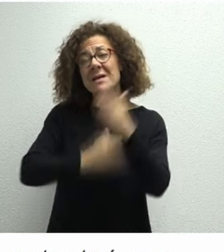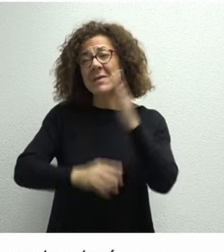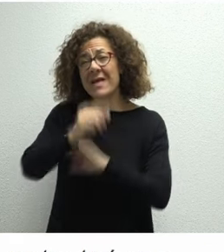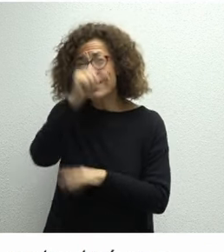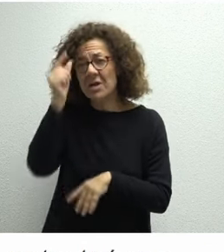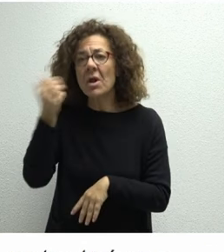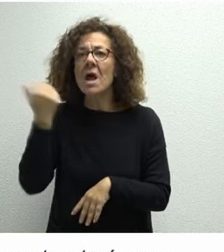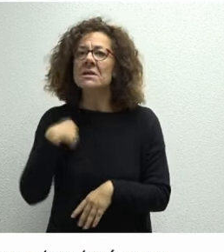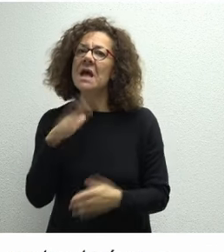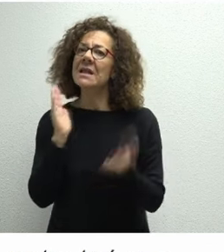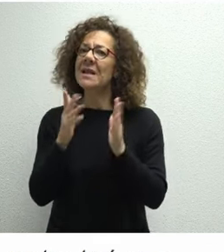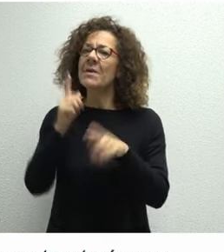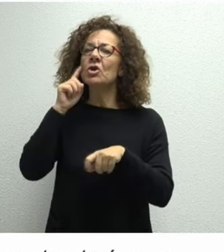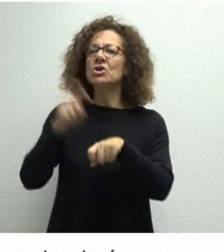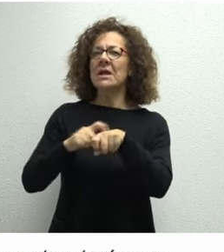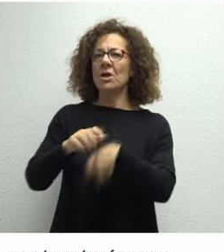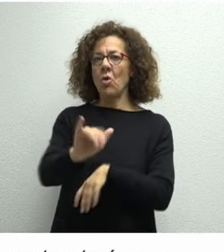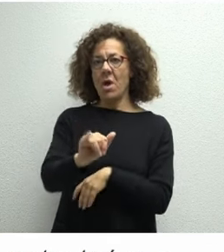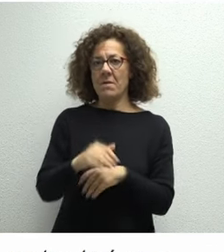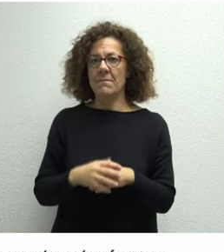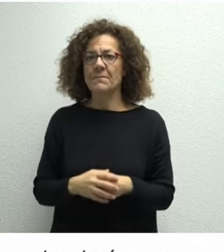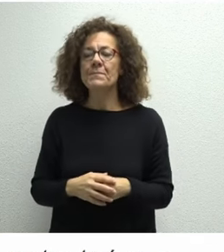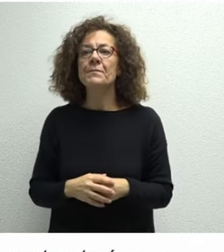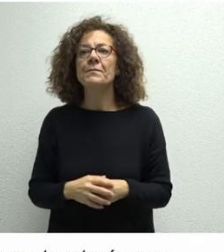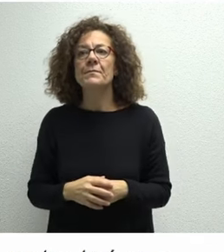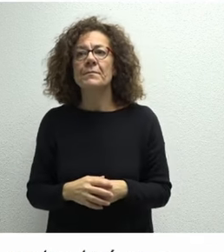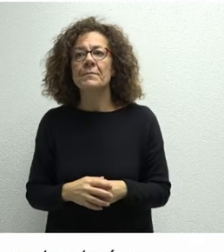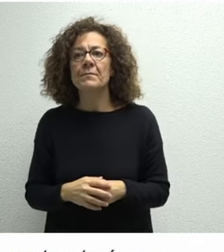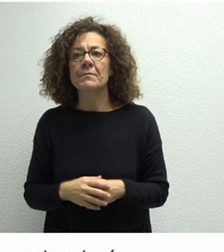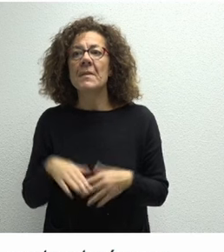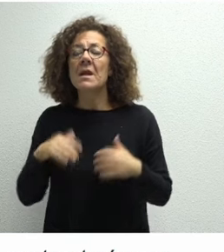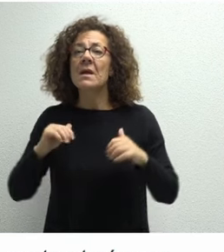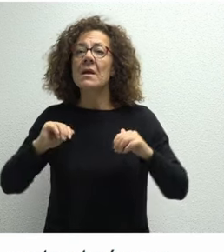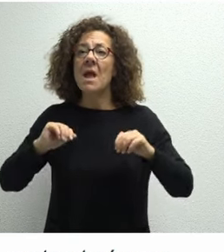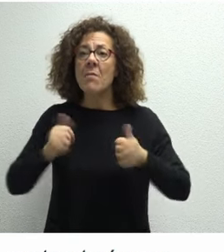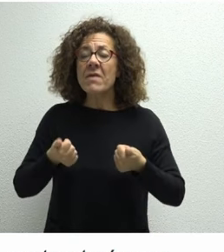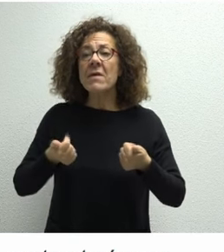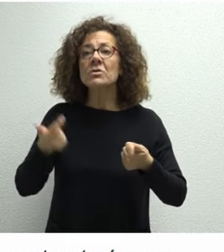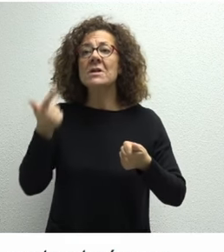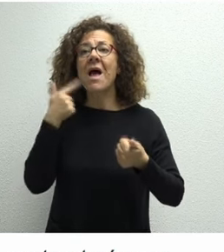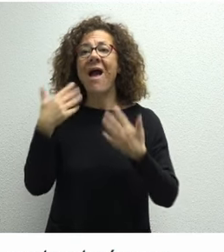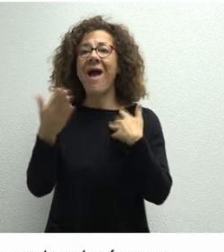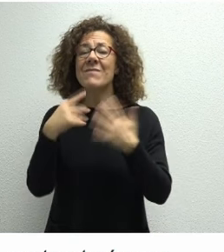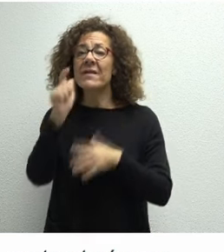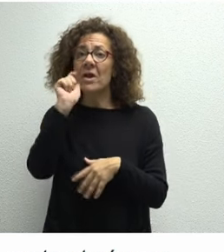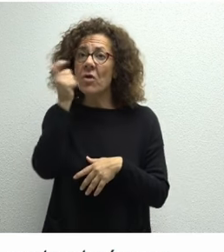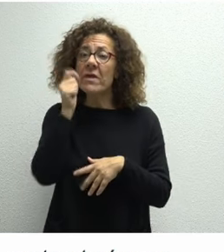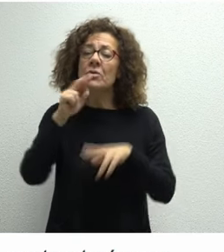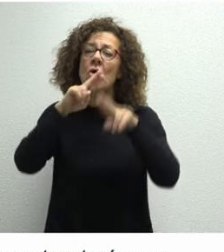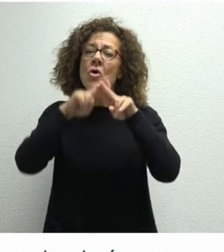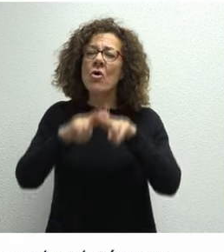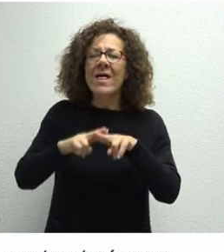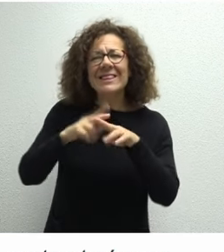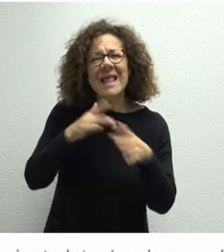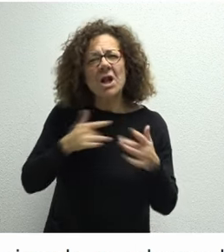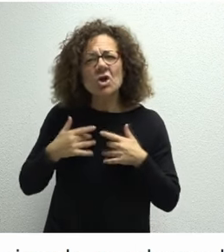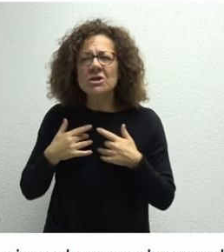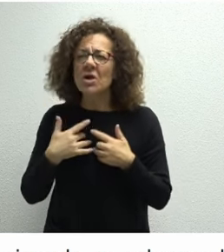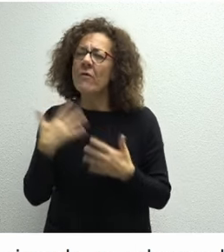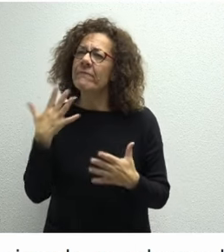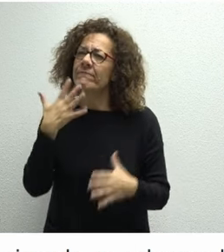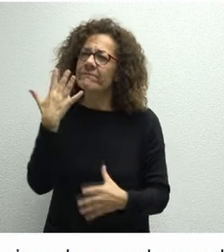ya tenía un tratamiento psiquiátrico vale empezamos a hablar del concepto de diagnóstico erróneo no falta de